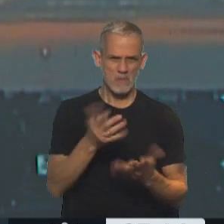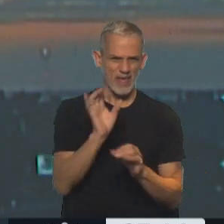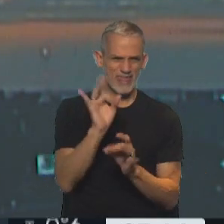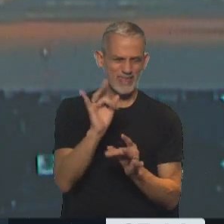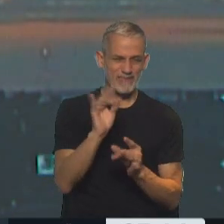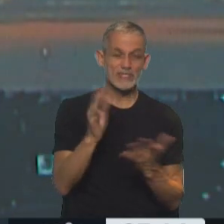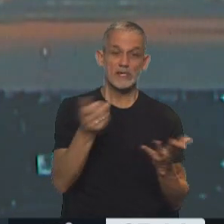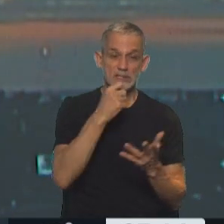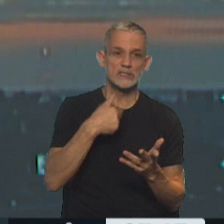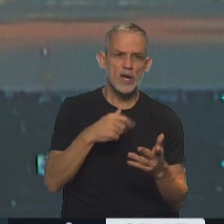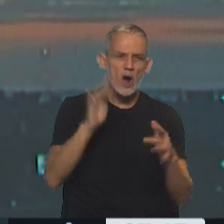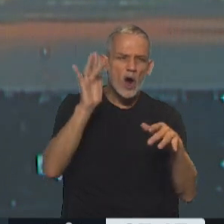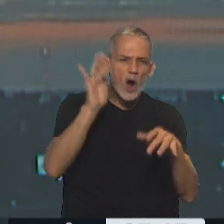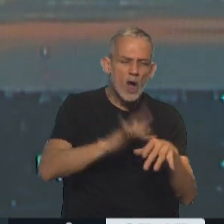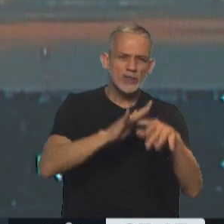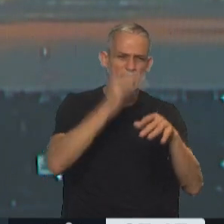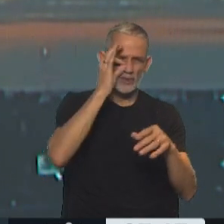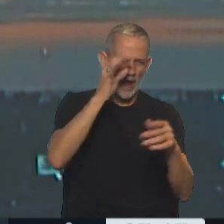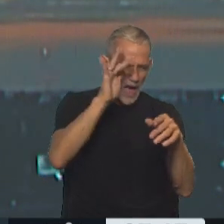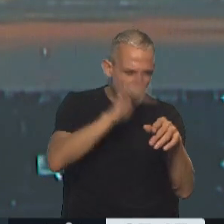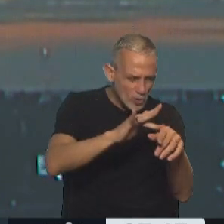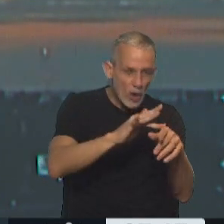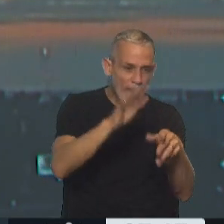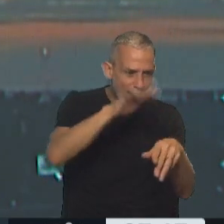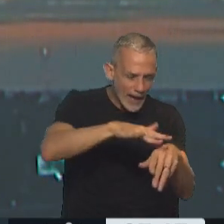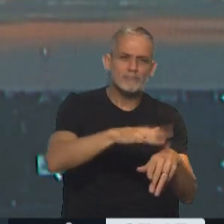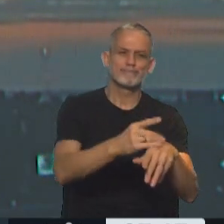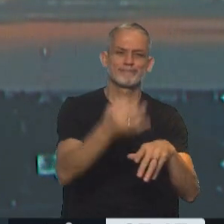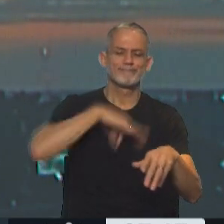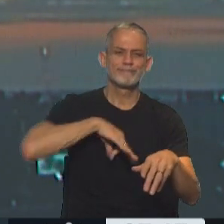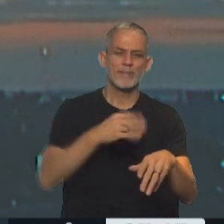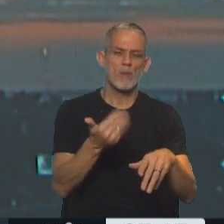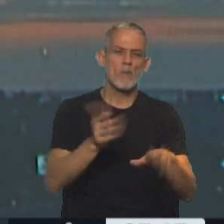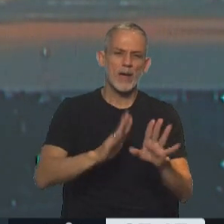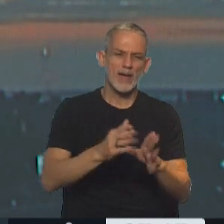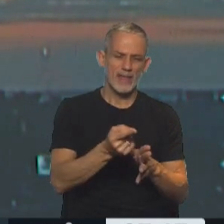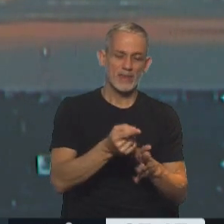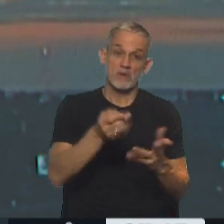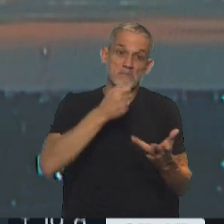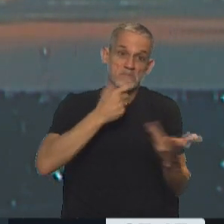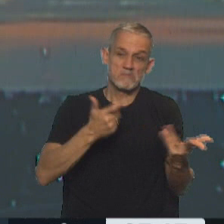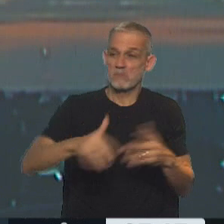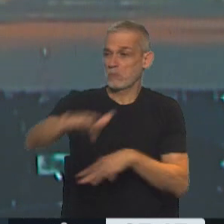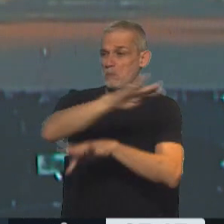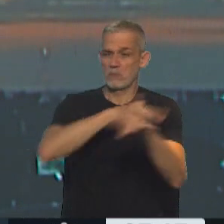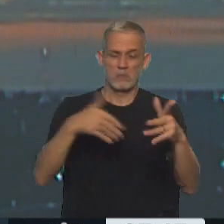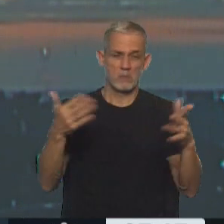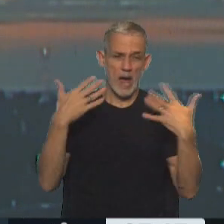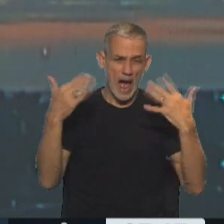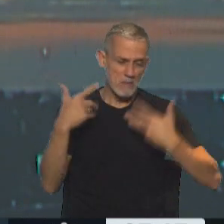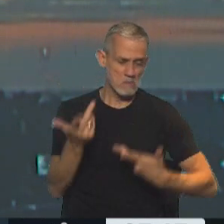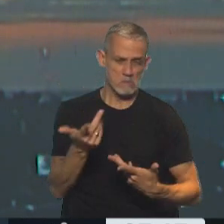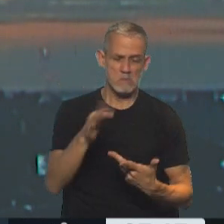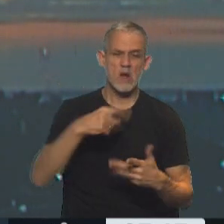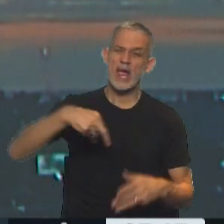a no ser que uno entre en contacto directo con el ratón, lo toque, ahí puede correr más riesgo, pero si no en los espacios abiertos, en